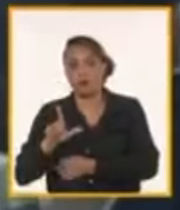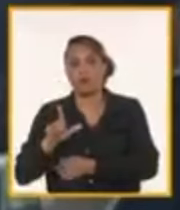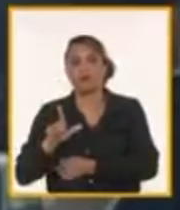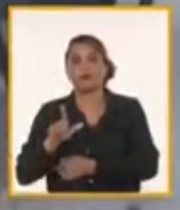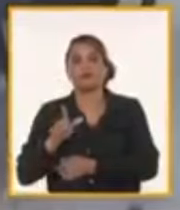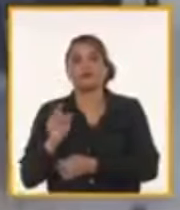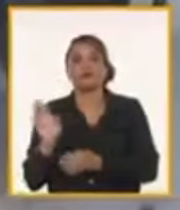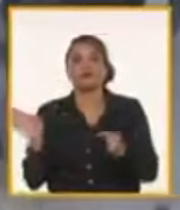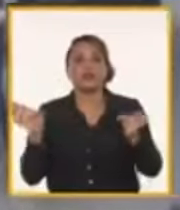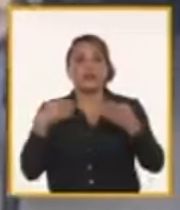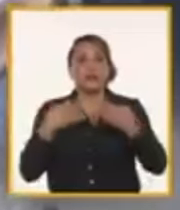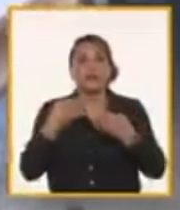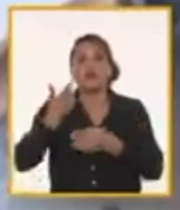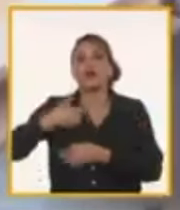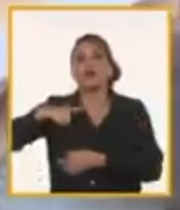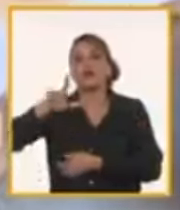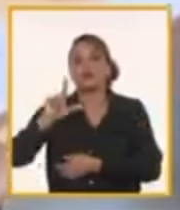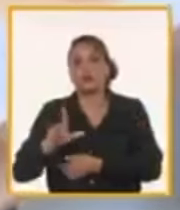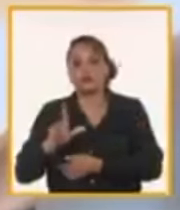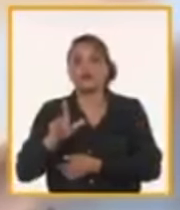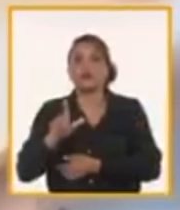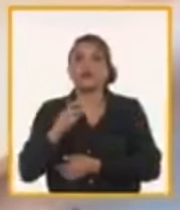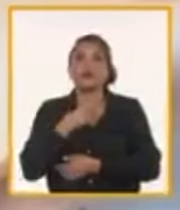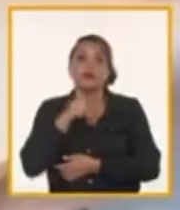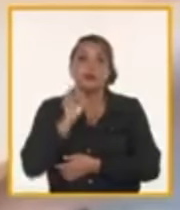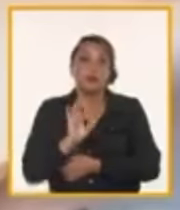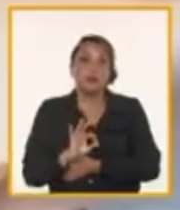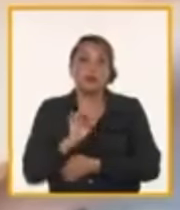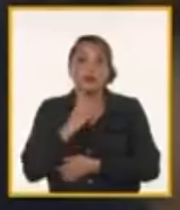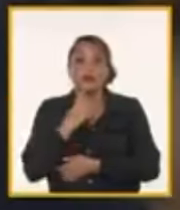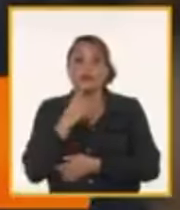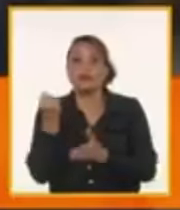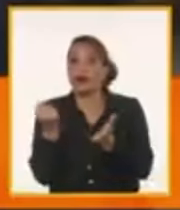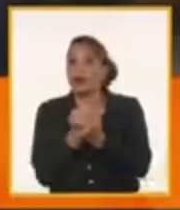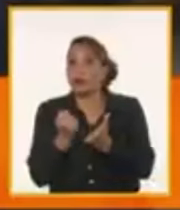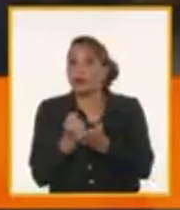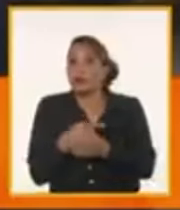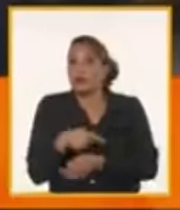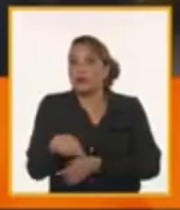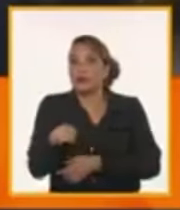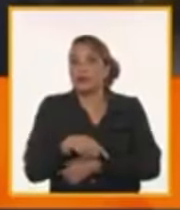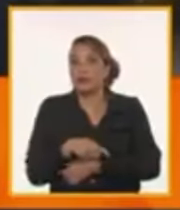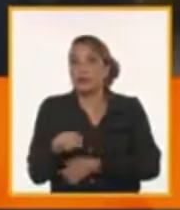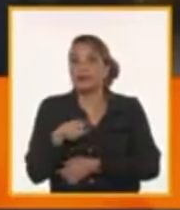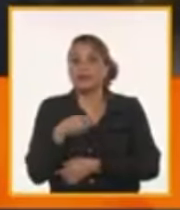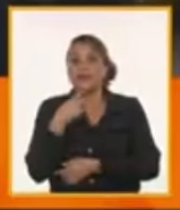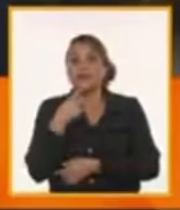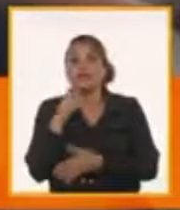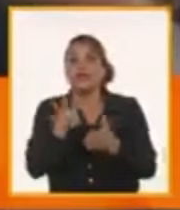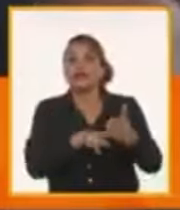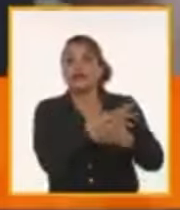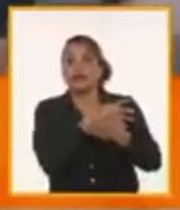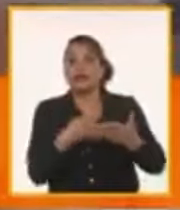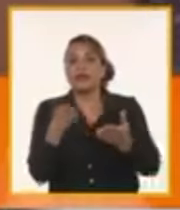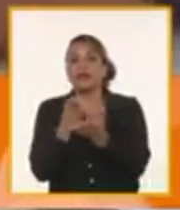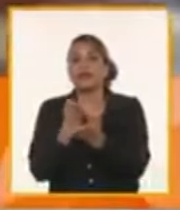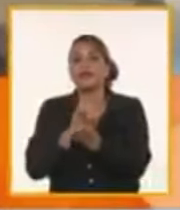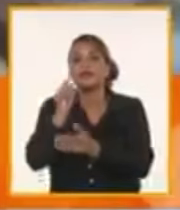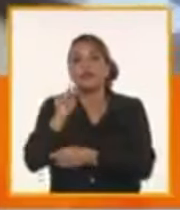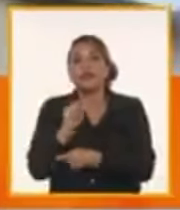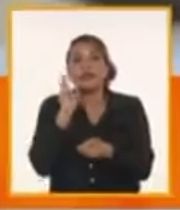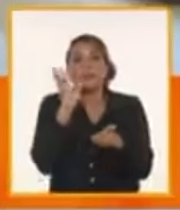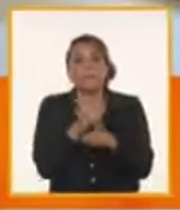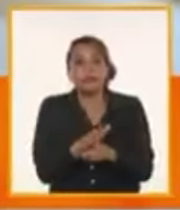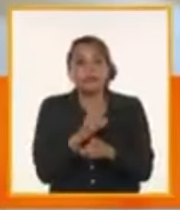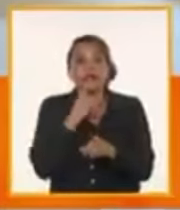en julio salvo siempre Insisto que autorizamos que en este tránsito al calendario hasta los estudiantes que entraron en la